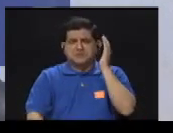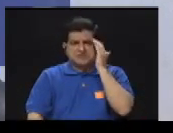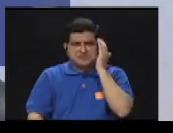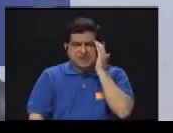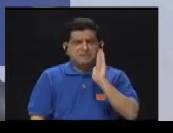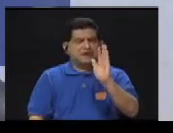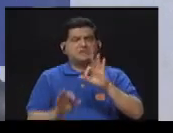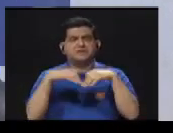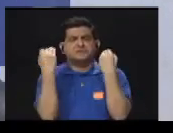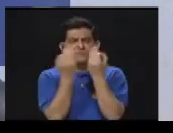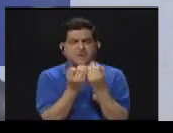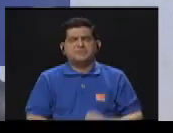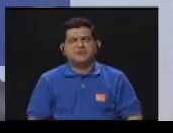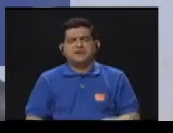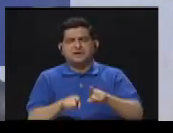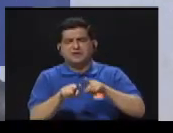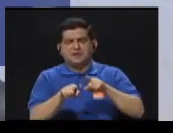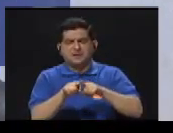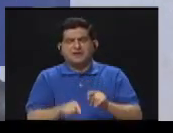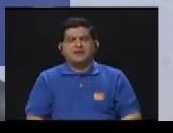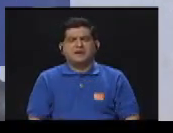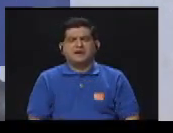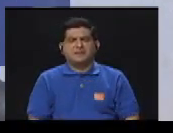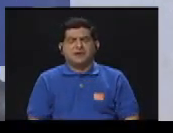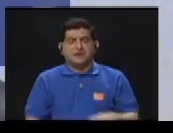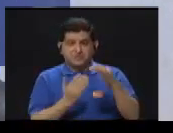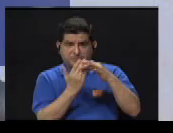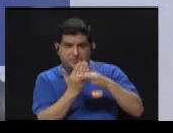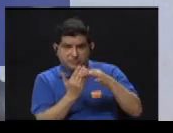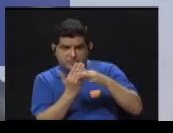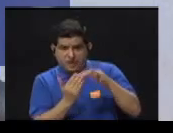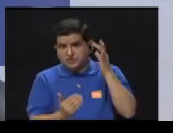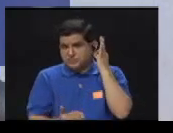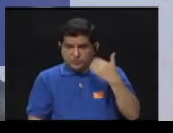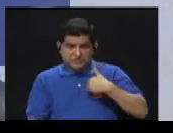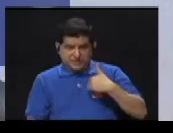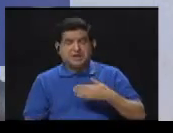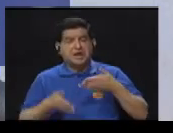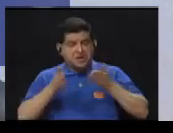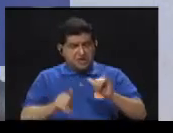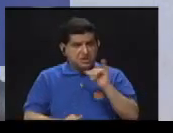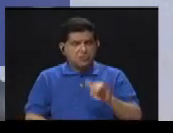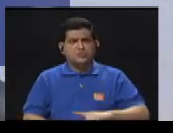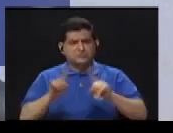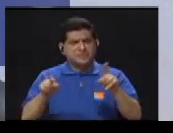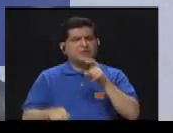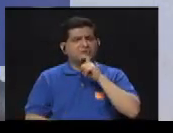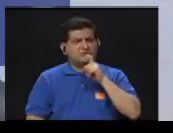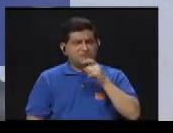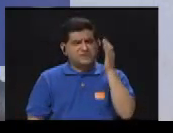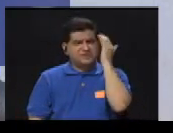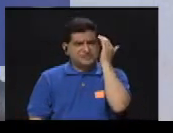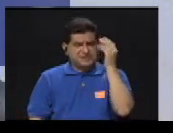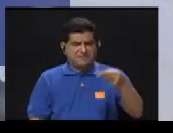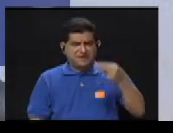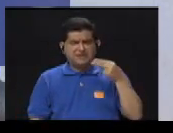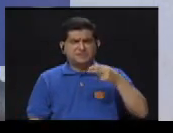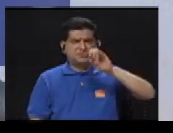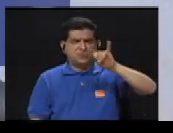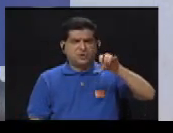conocer a su familia, a sus esposas, a sus hijos, conocer la historia. Me imagino que fue siempre difícil conocer la historia de José,